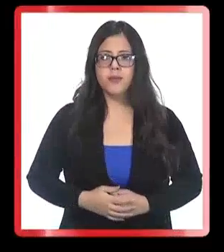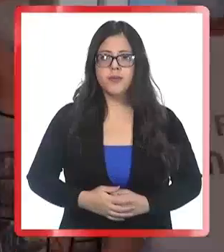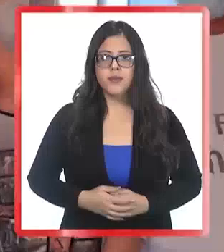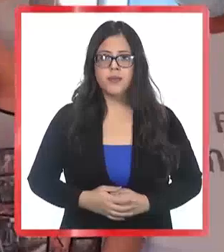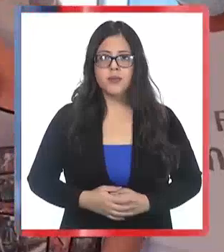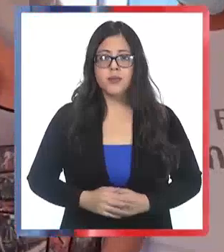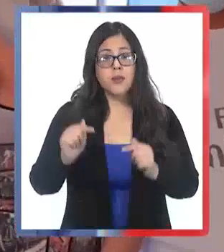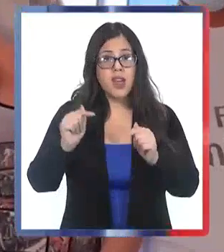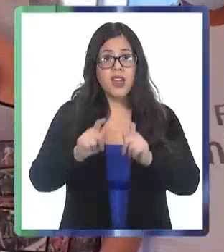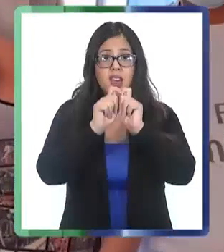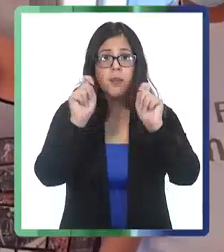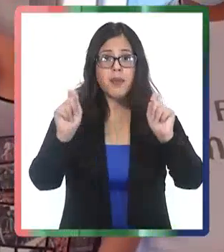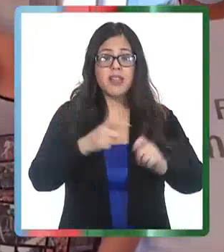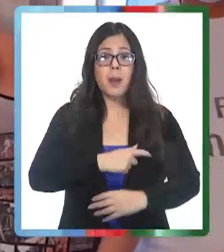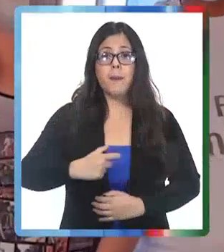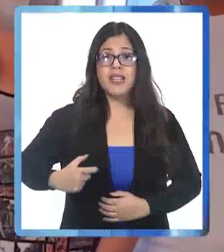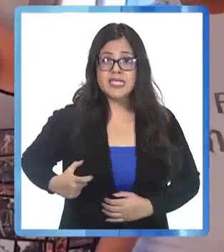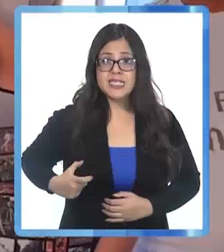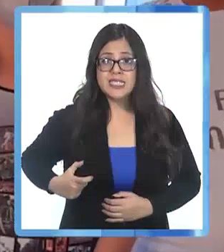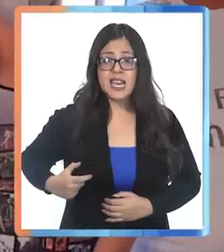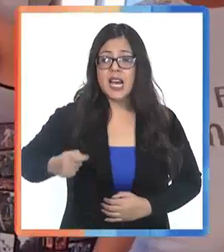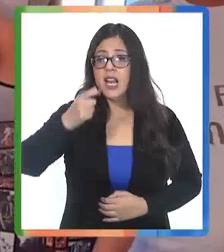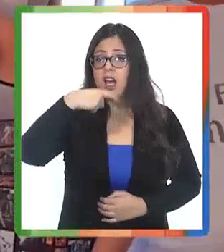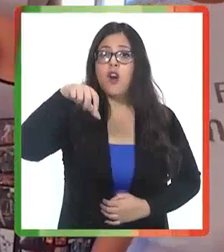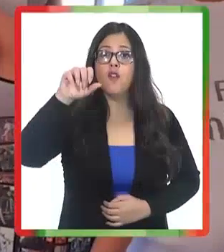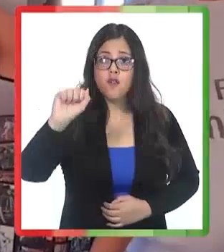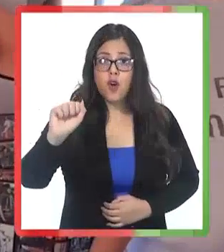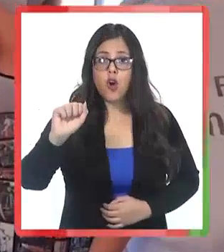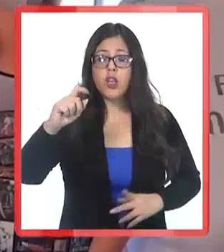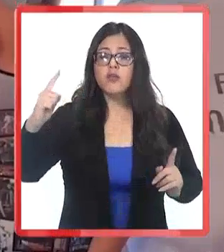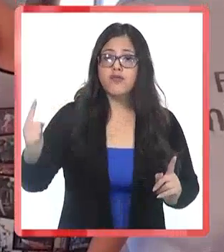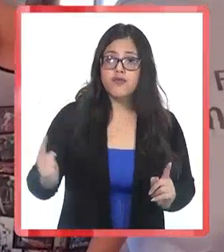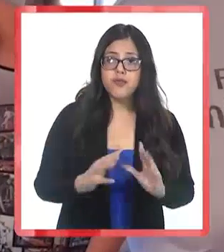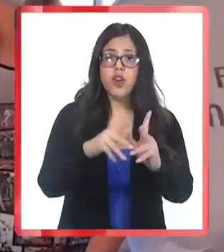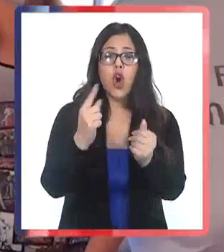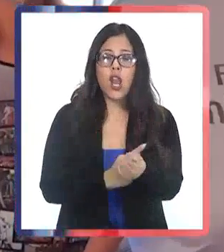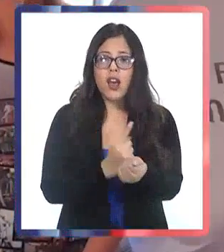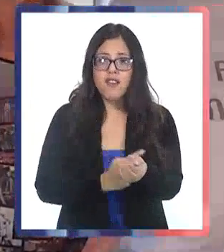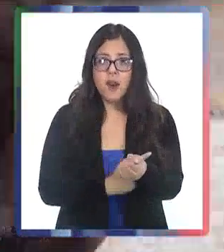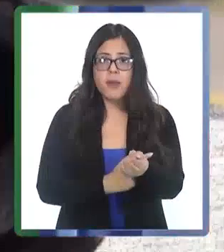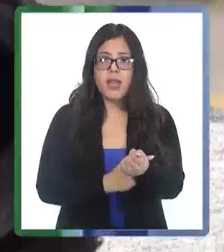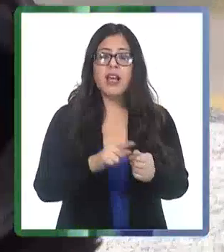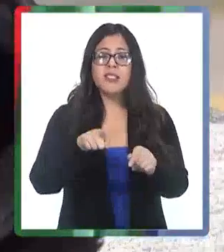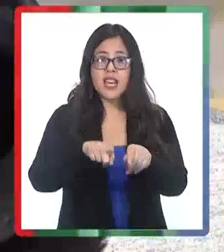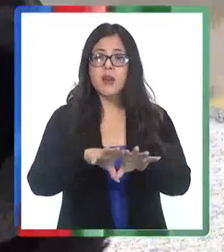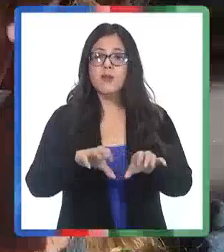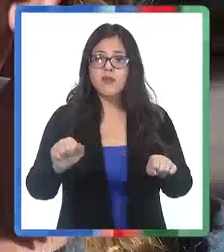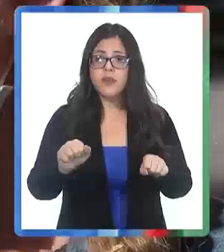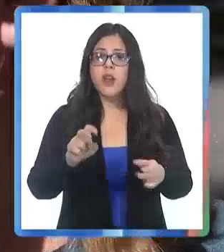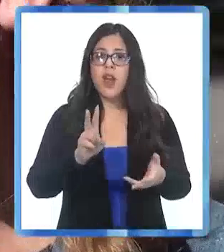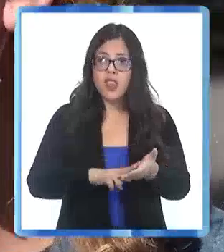acusando. En plena campaña presidencial, Gabriel Boric se reunió con la familia y les